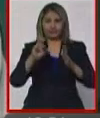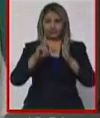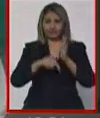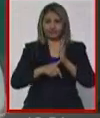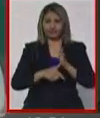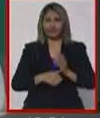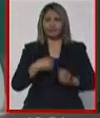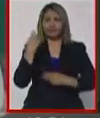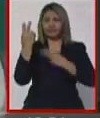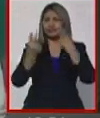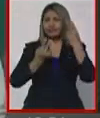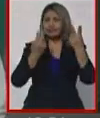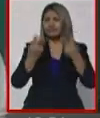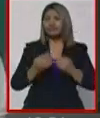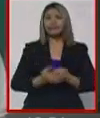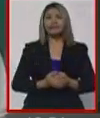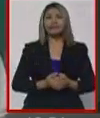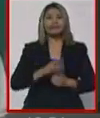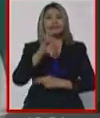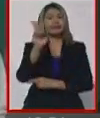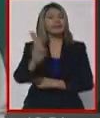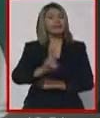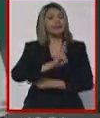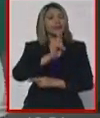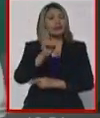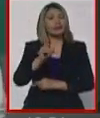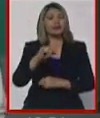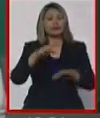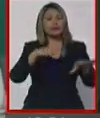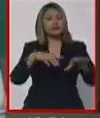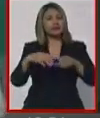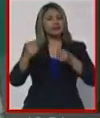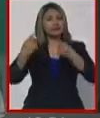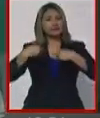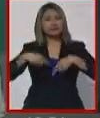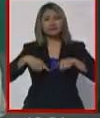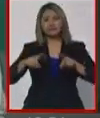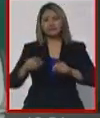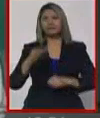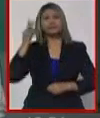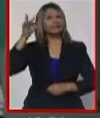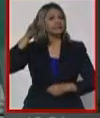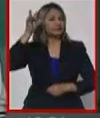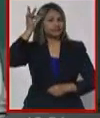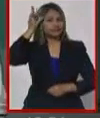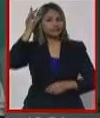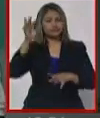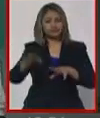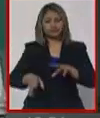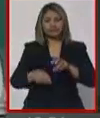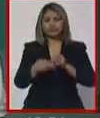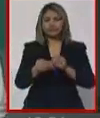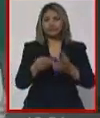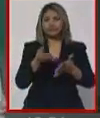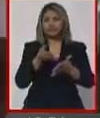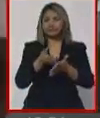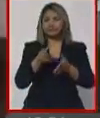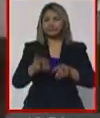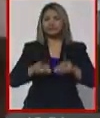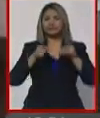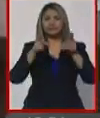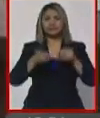de la visita a la universidad, nos vamos a constituir en la fiscalía para adherirnos con la querella